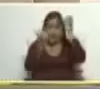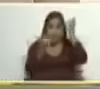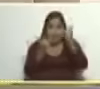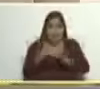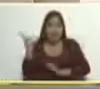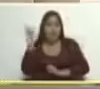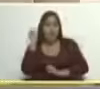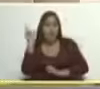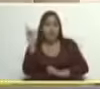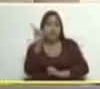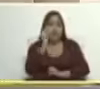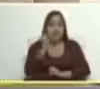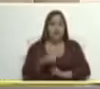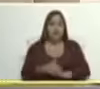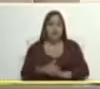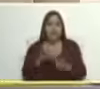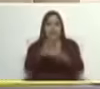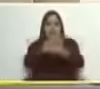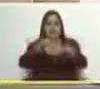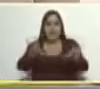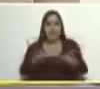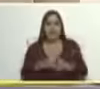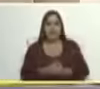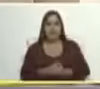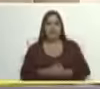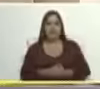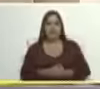que somos hombres y mujeres libres